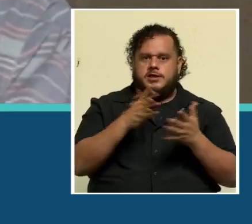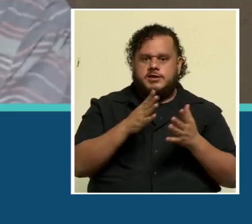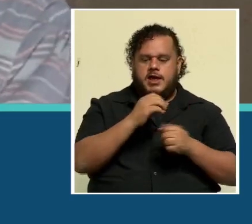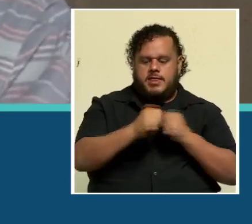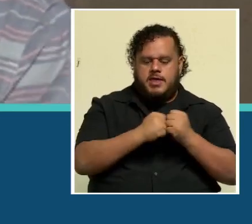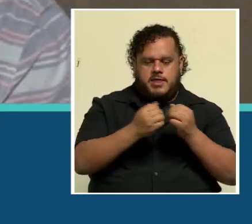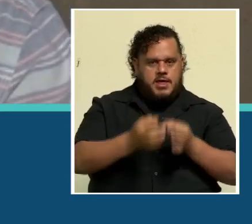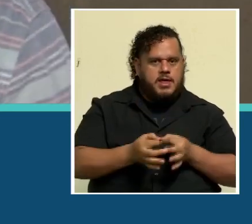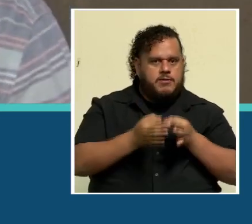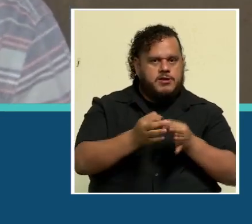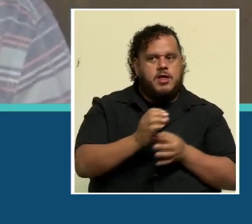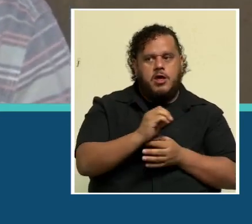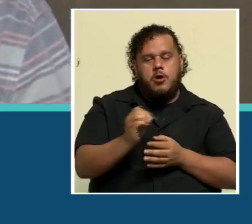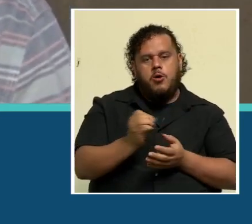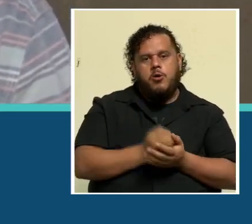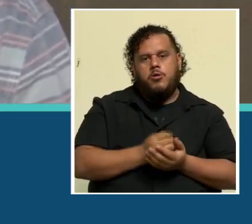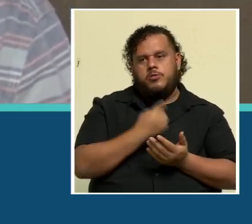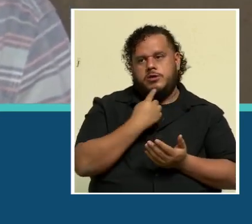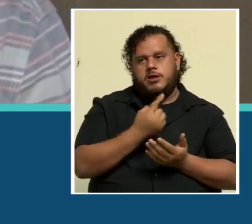o incluso,